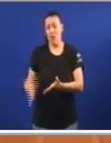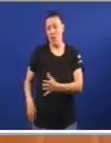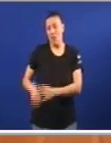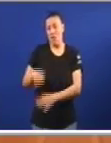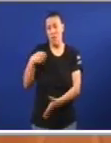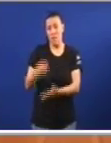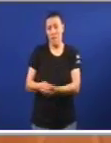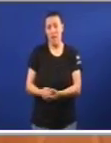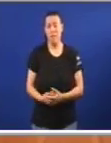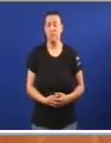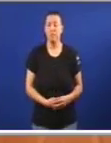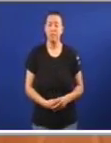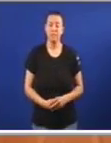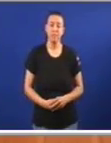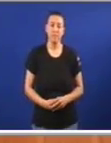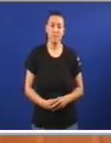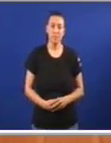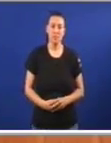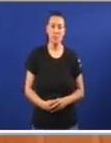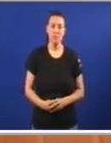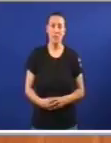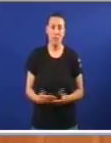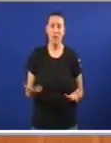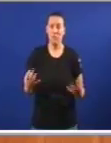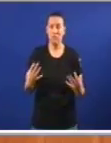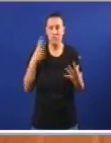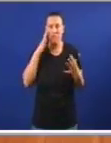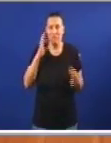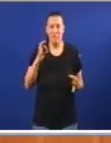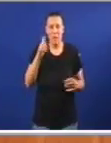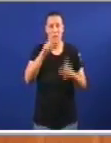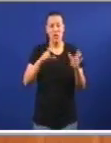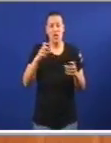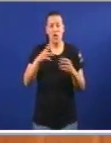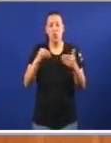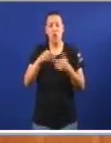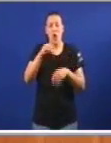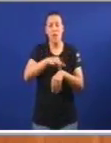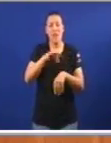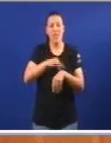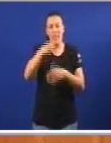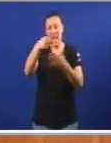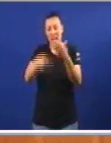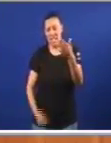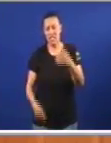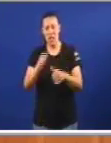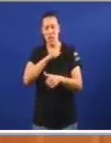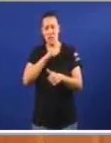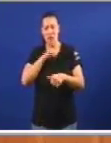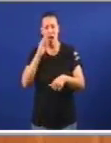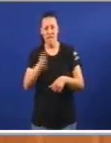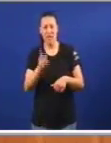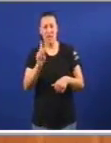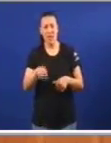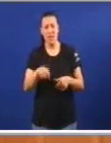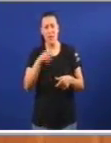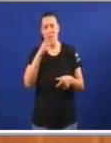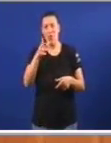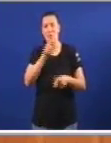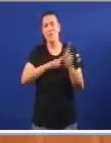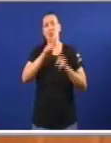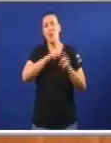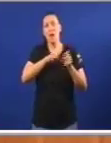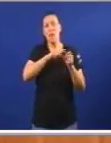Sanidade. As sufren tamén, obviamente, as persoas usuarias nunhas listas de espera que son tamén froito desas taxas de reposición,